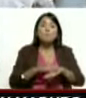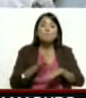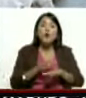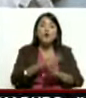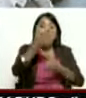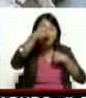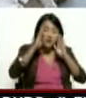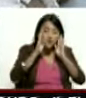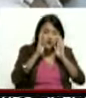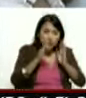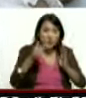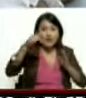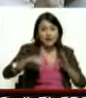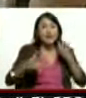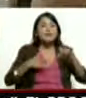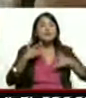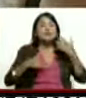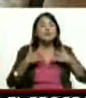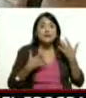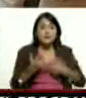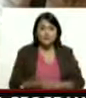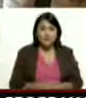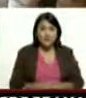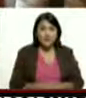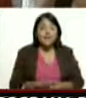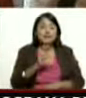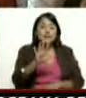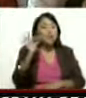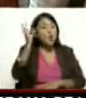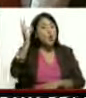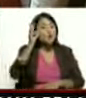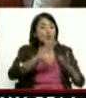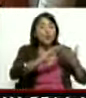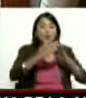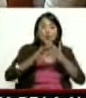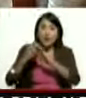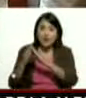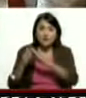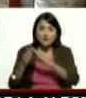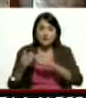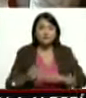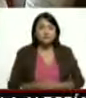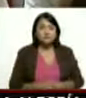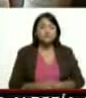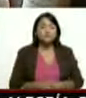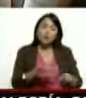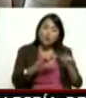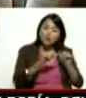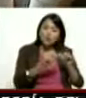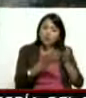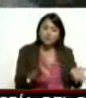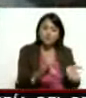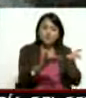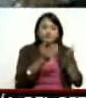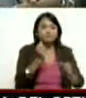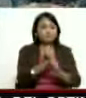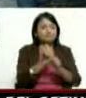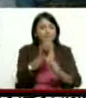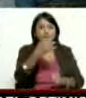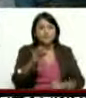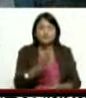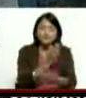está realizando aquí en la comunidad. Somos 5 consejos comunales y bueno, que siga así, excelente trabajo. Lo